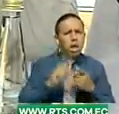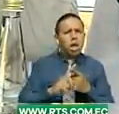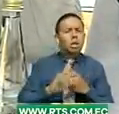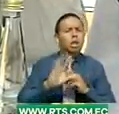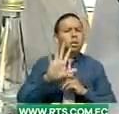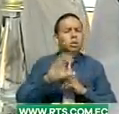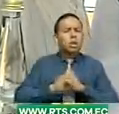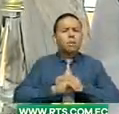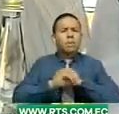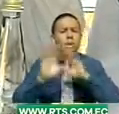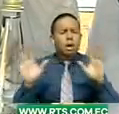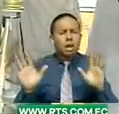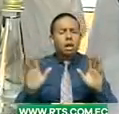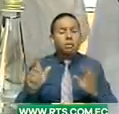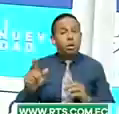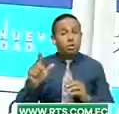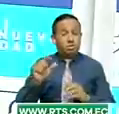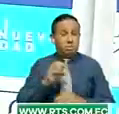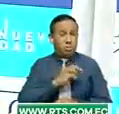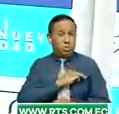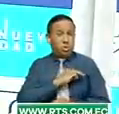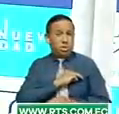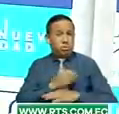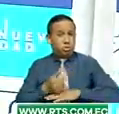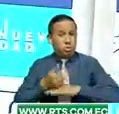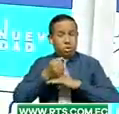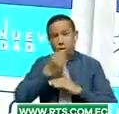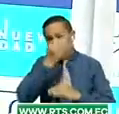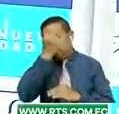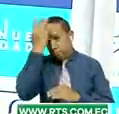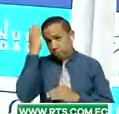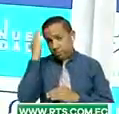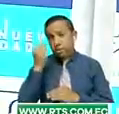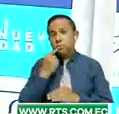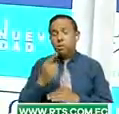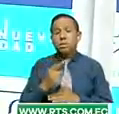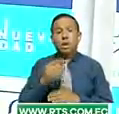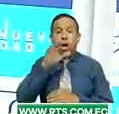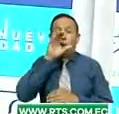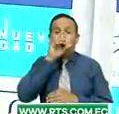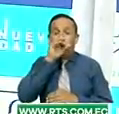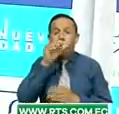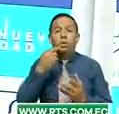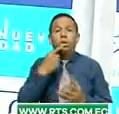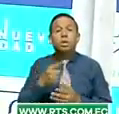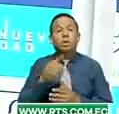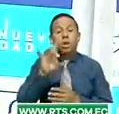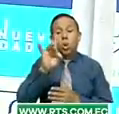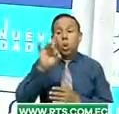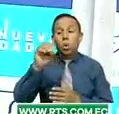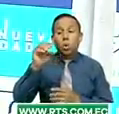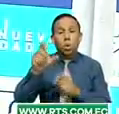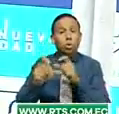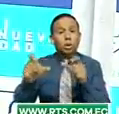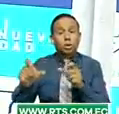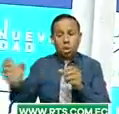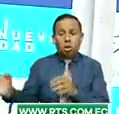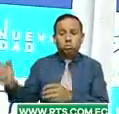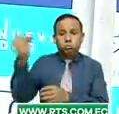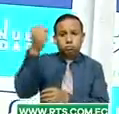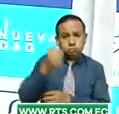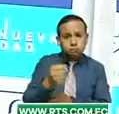Viteri, dependerá de una contingencia. ¿Qué pone la ATM? 800 hombres en la calle. ¿Qué debe poner el señor